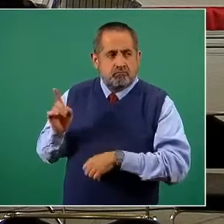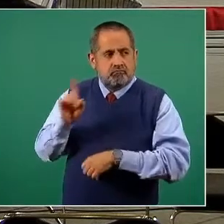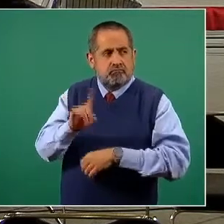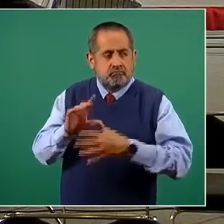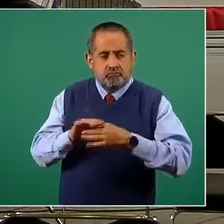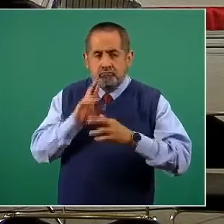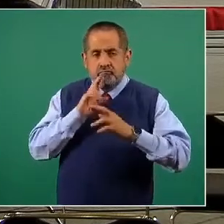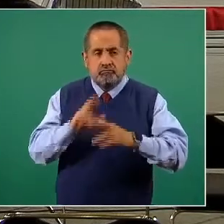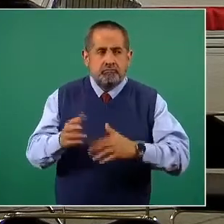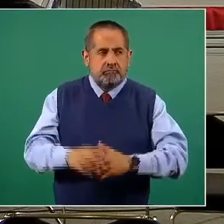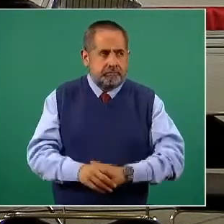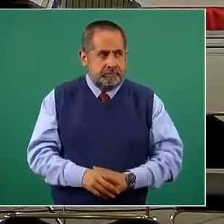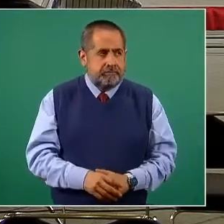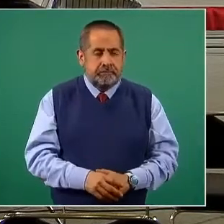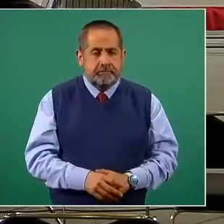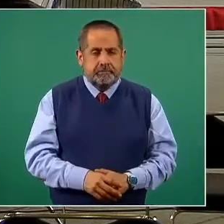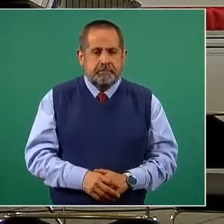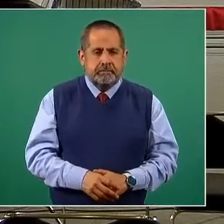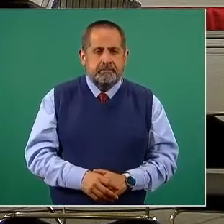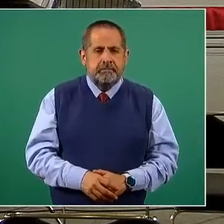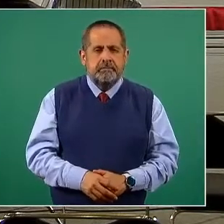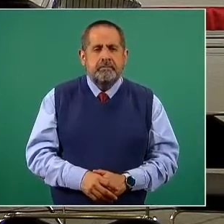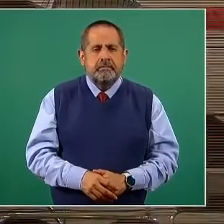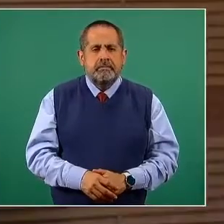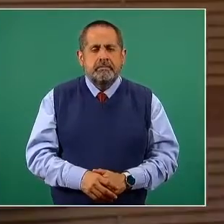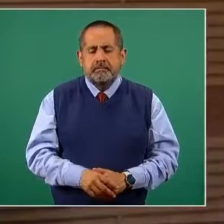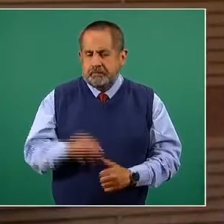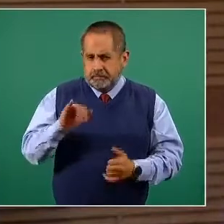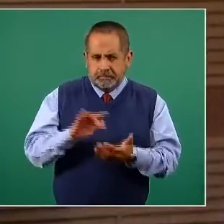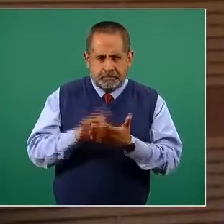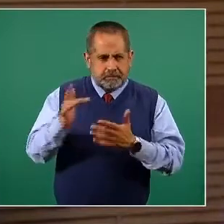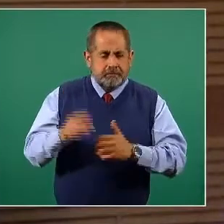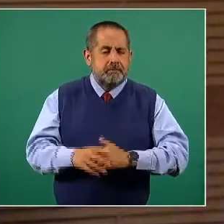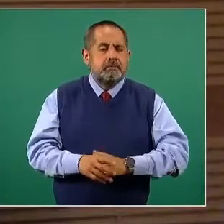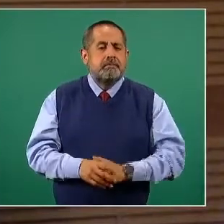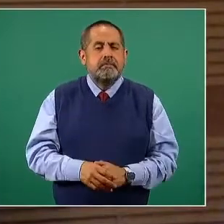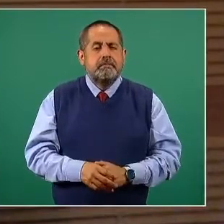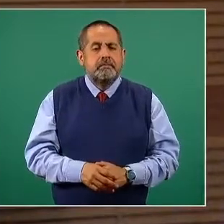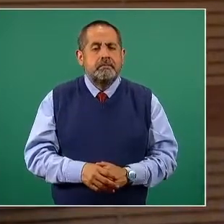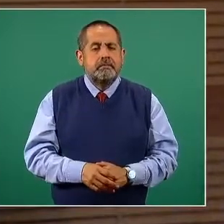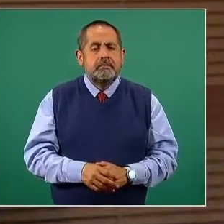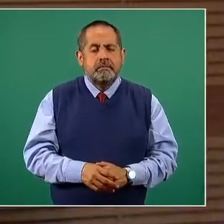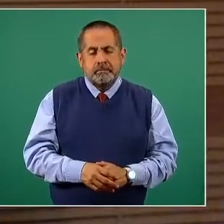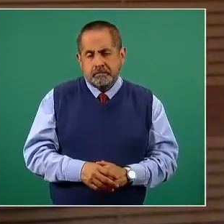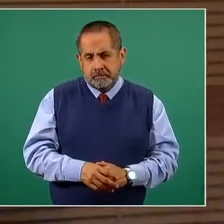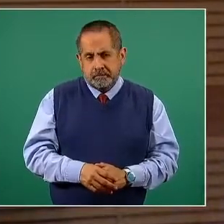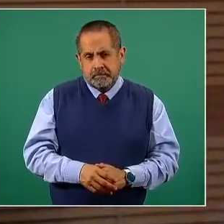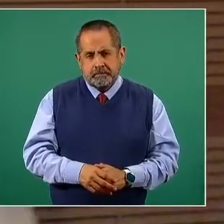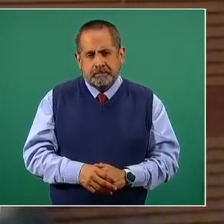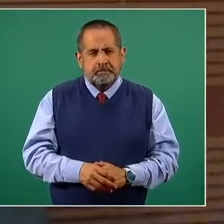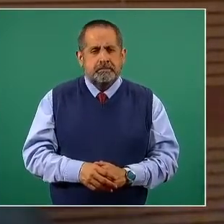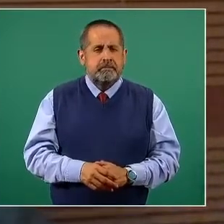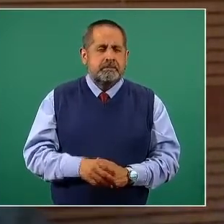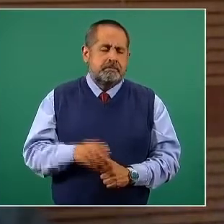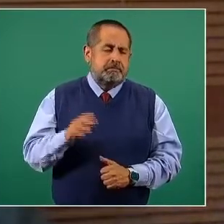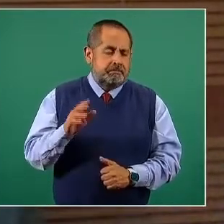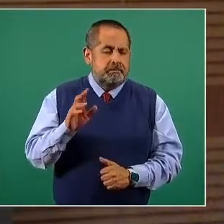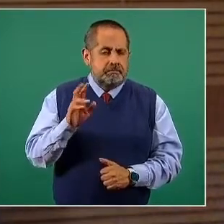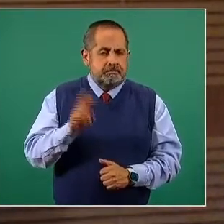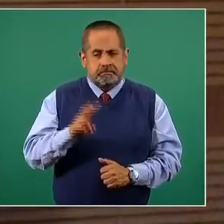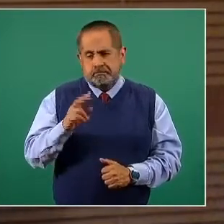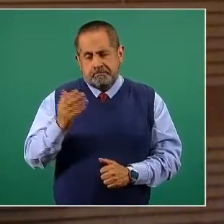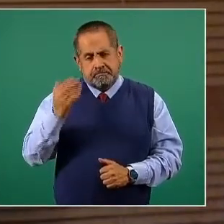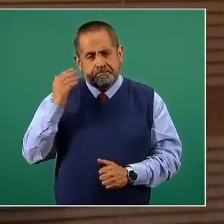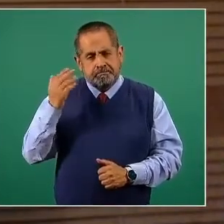la respuesta. Sí, muchas gracias. Justo digo, desde hace ya varias